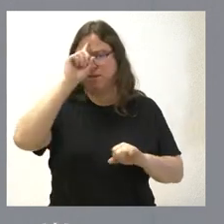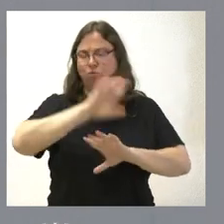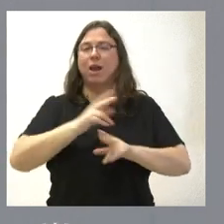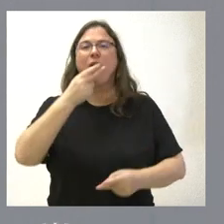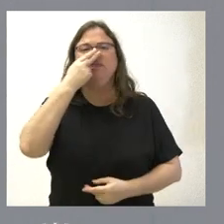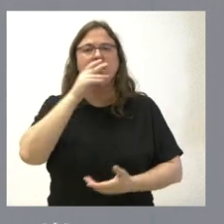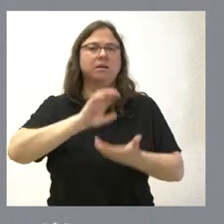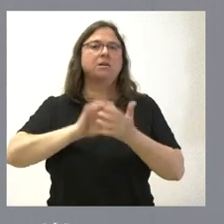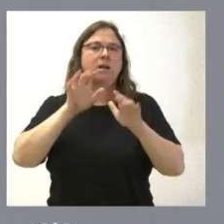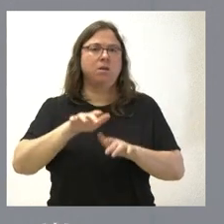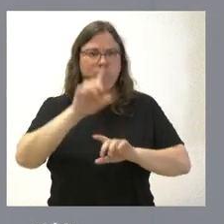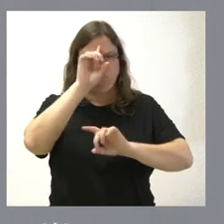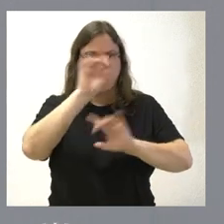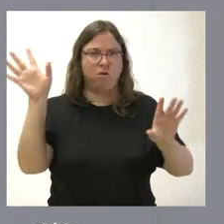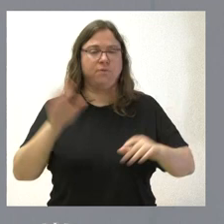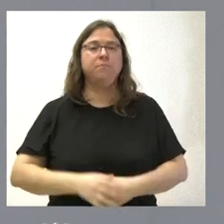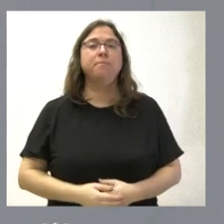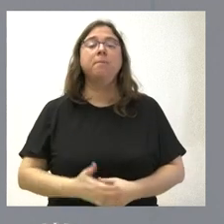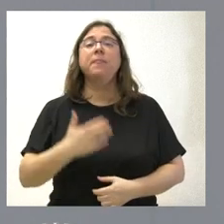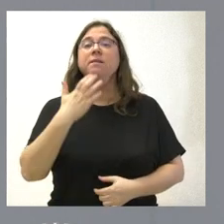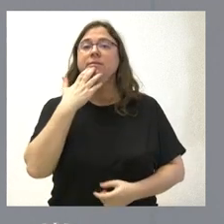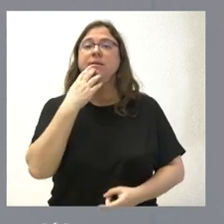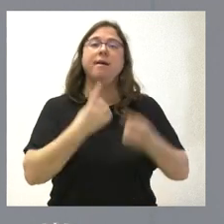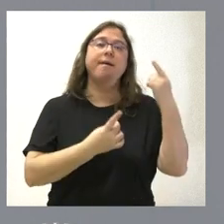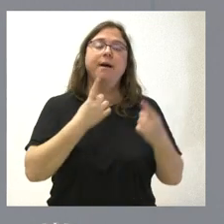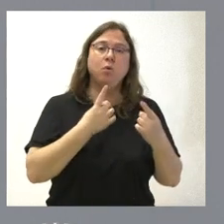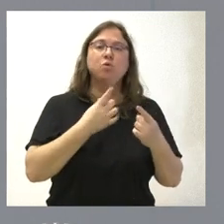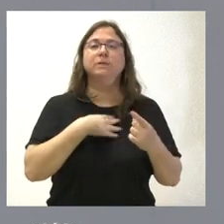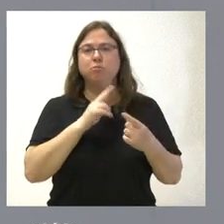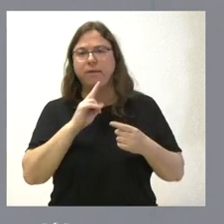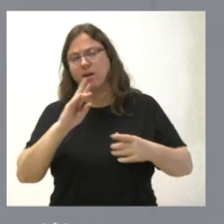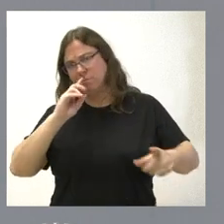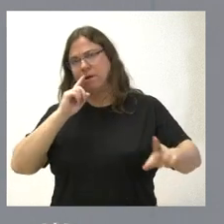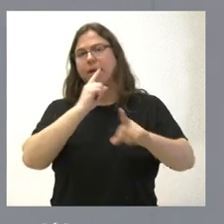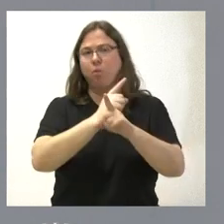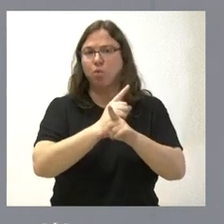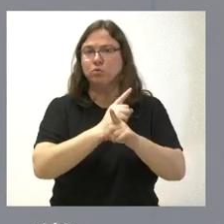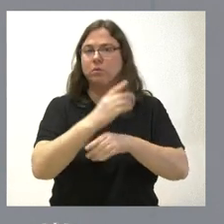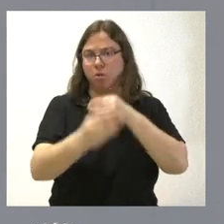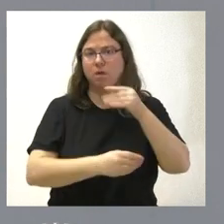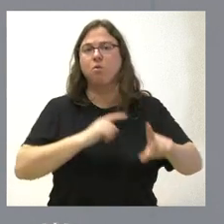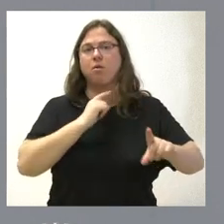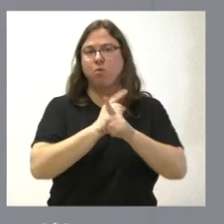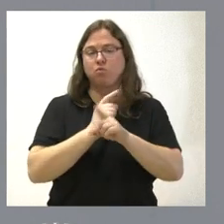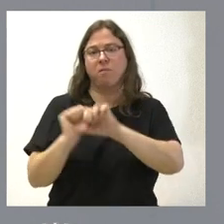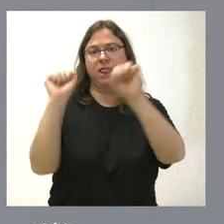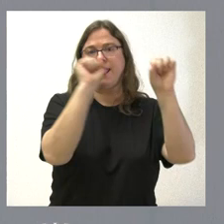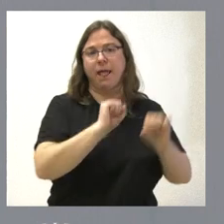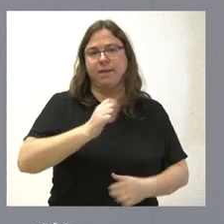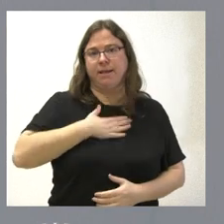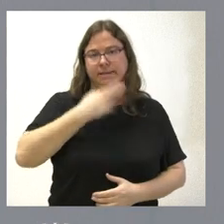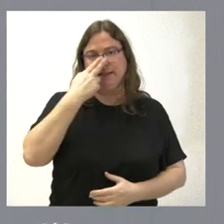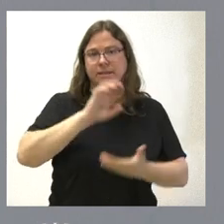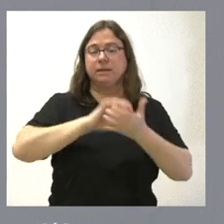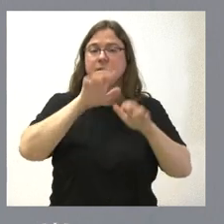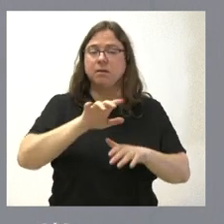y león si hay algún margen para los recursos Por supuesto que presentaremos recursos en defensa de estos intereses